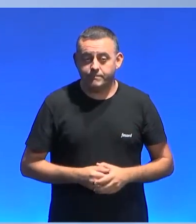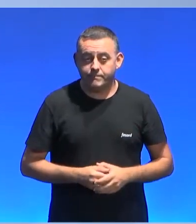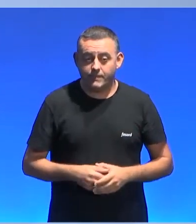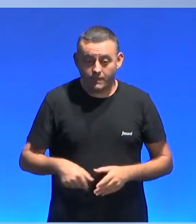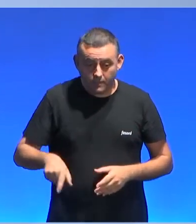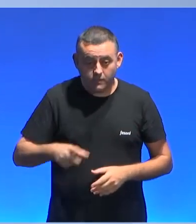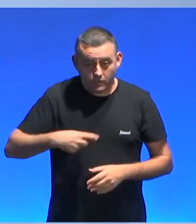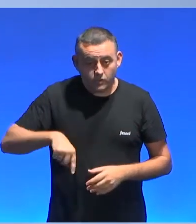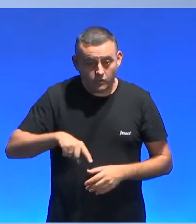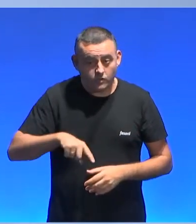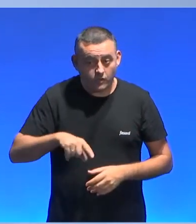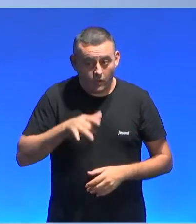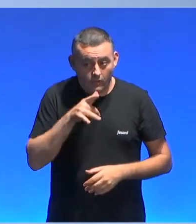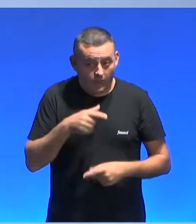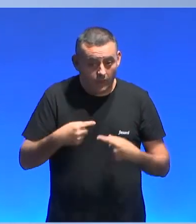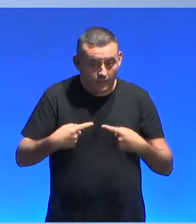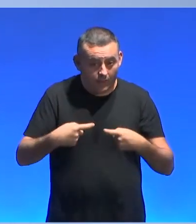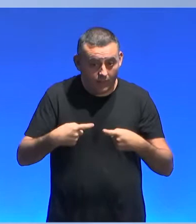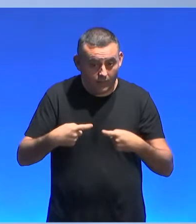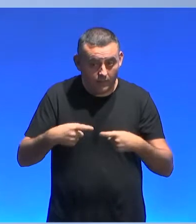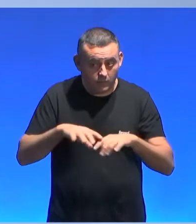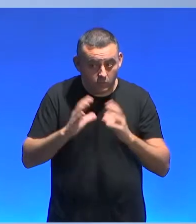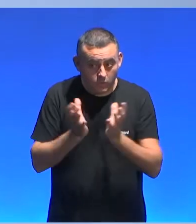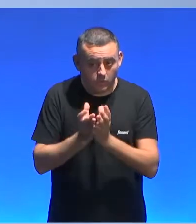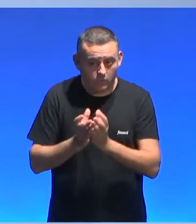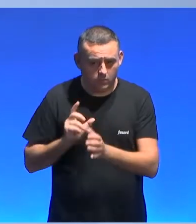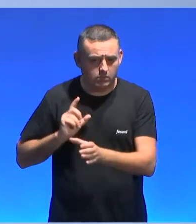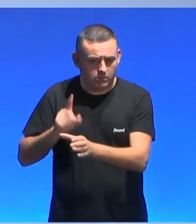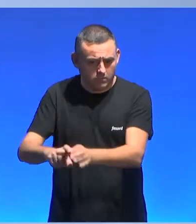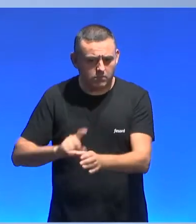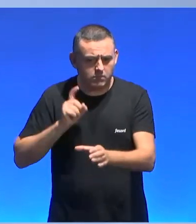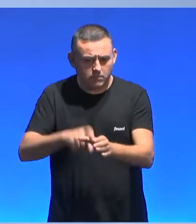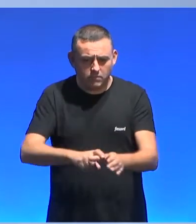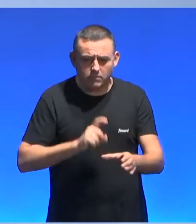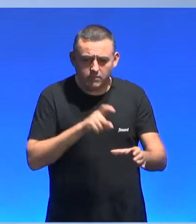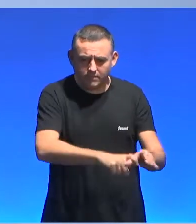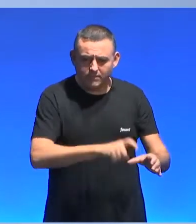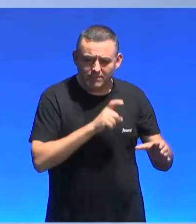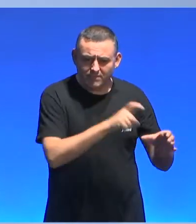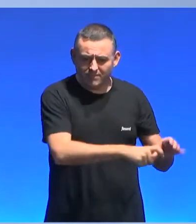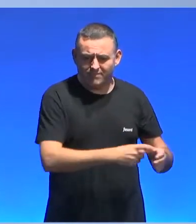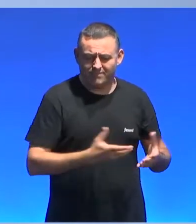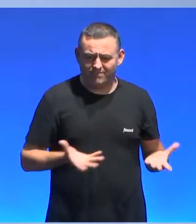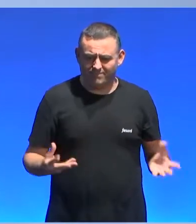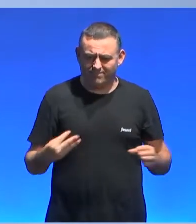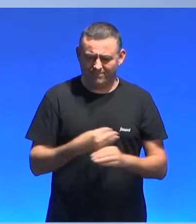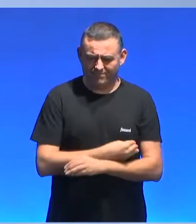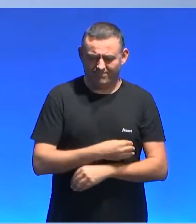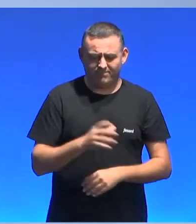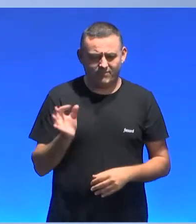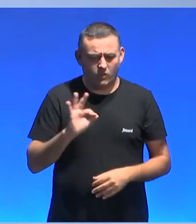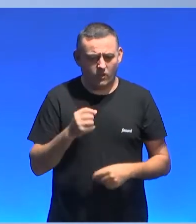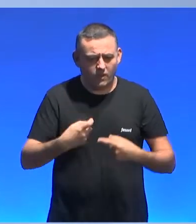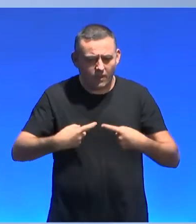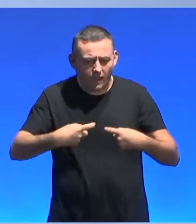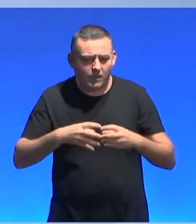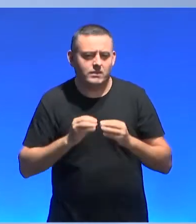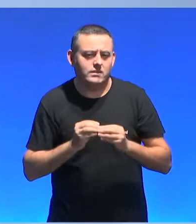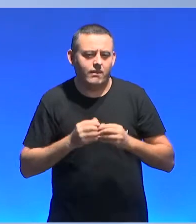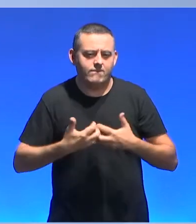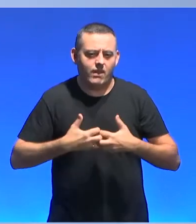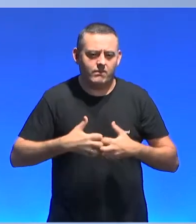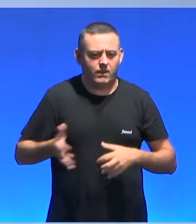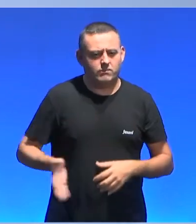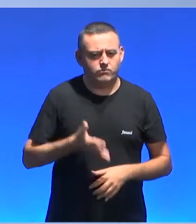participando a varias guerras en el mundo. Estamos construyendo armas para los países